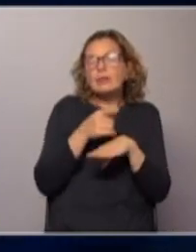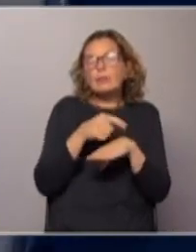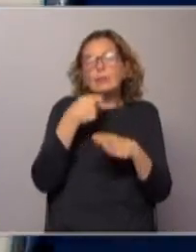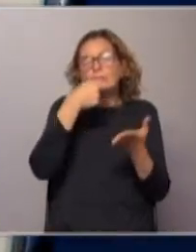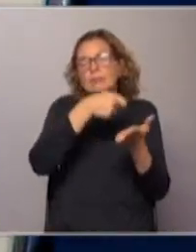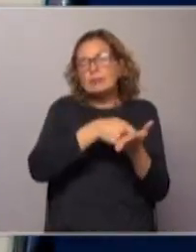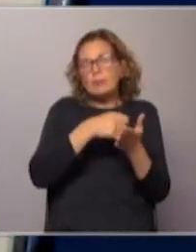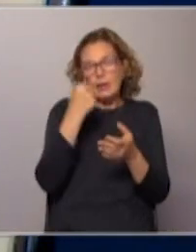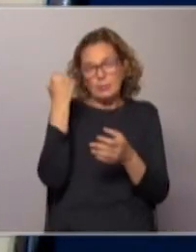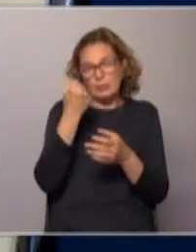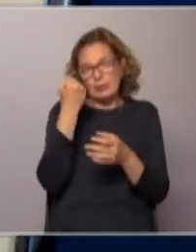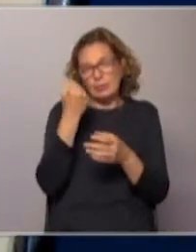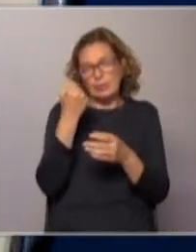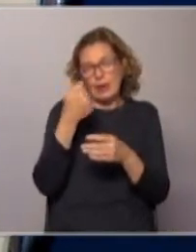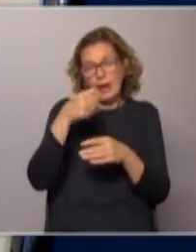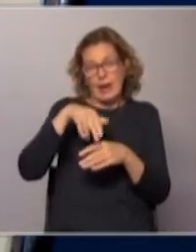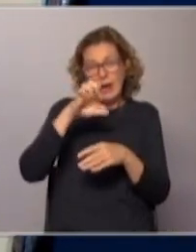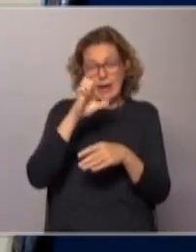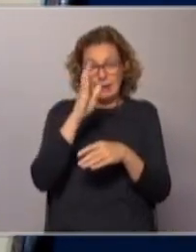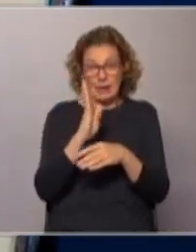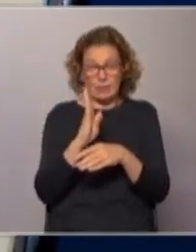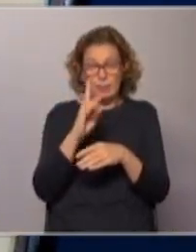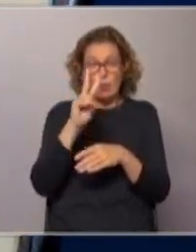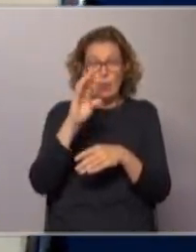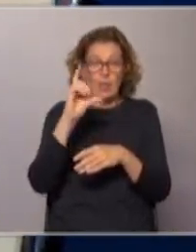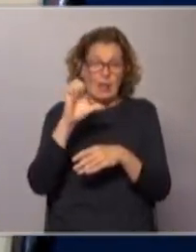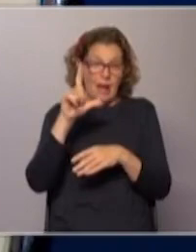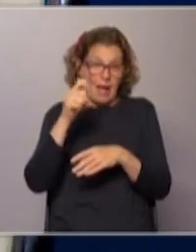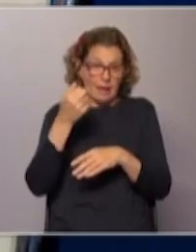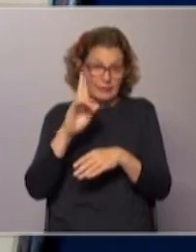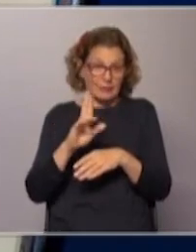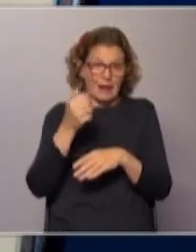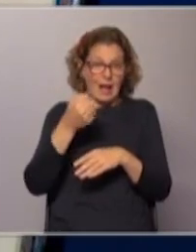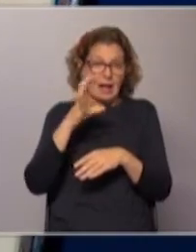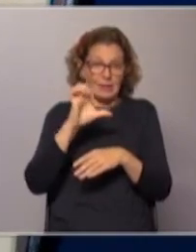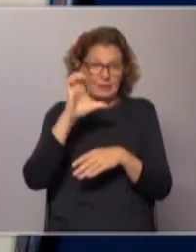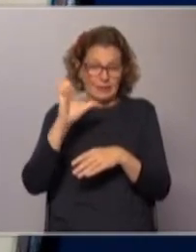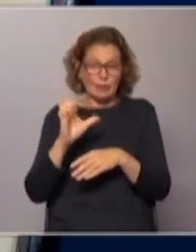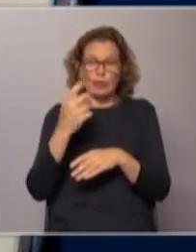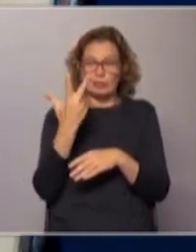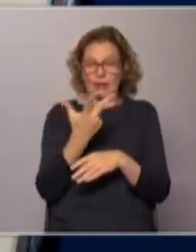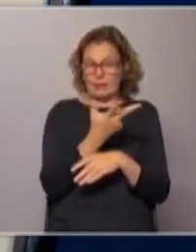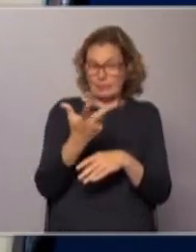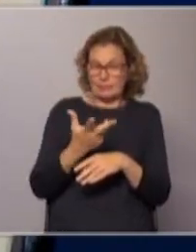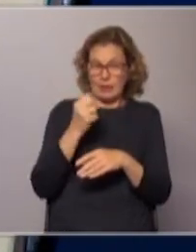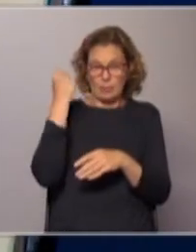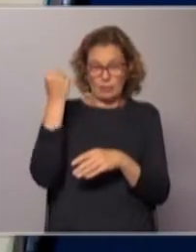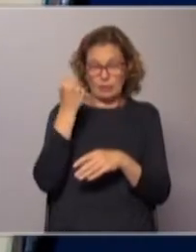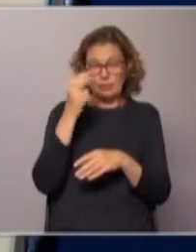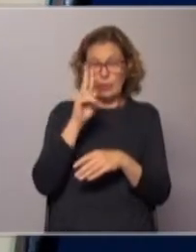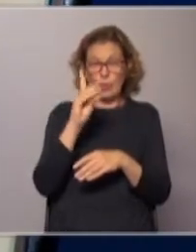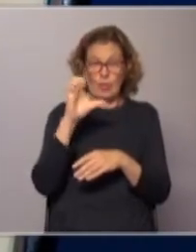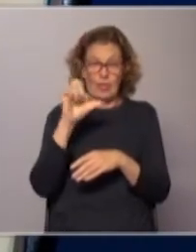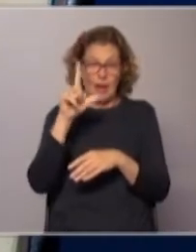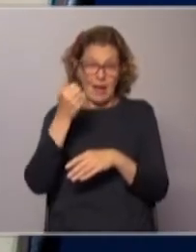destinos más importantes son anep udelar hace esos son los tres destinos más importantes del área tuvo una